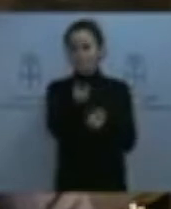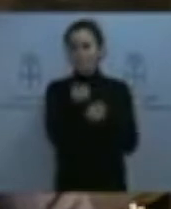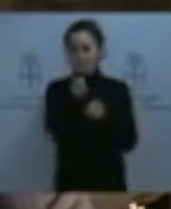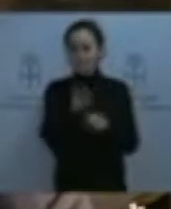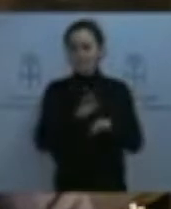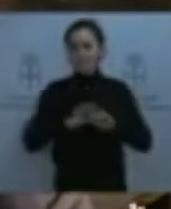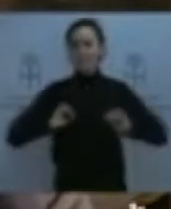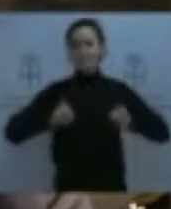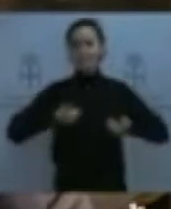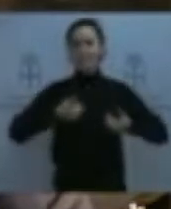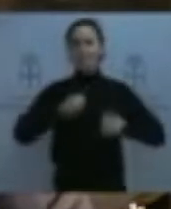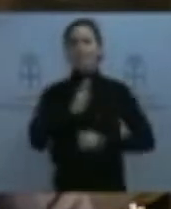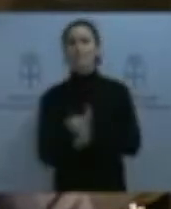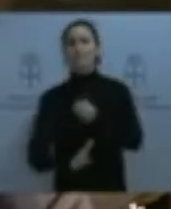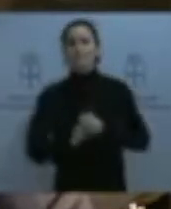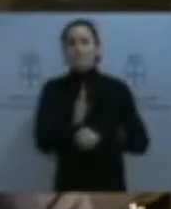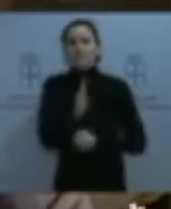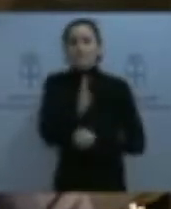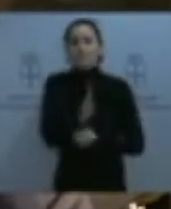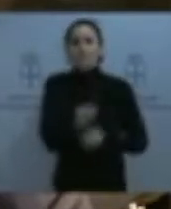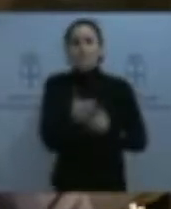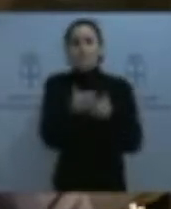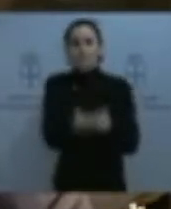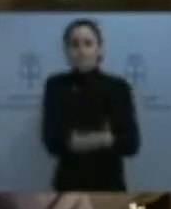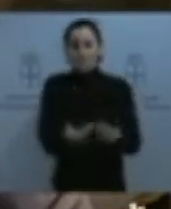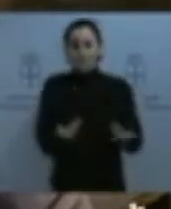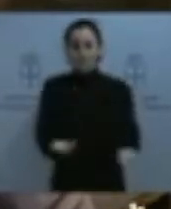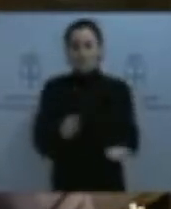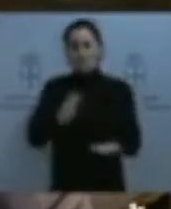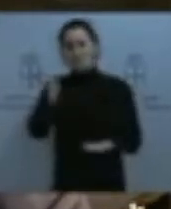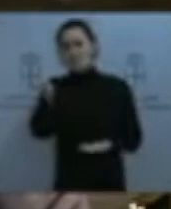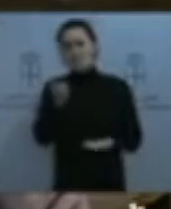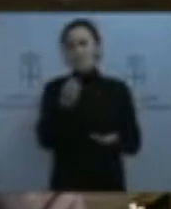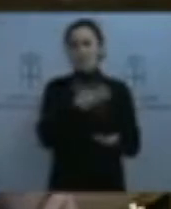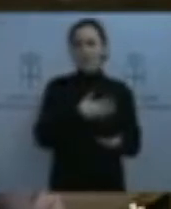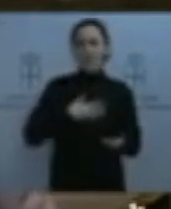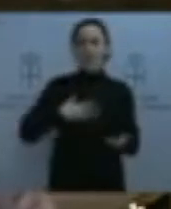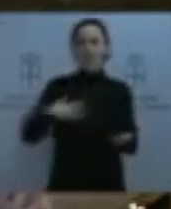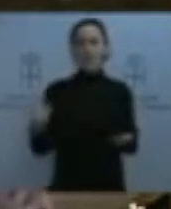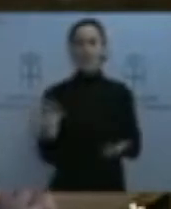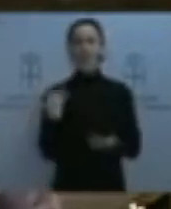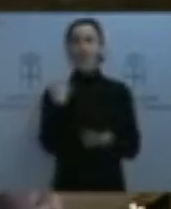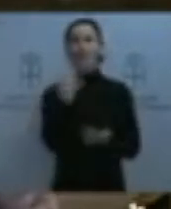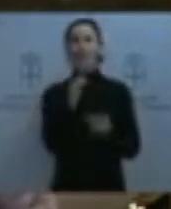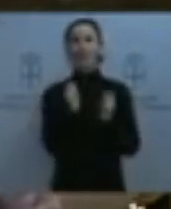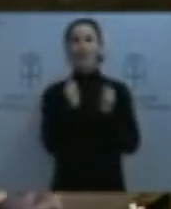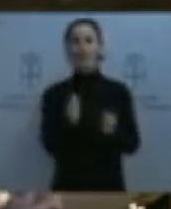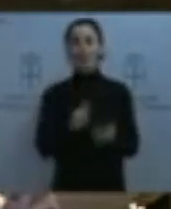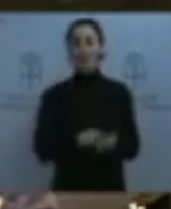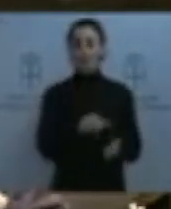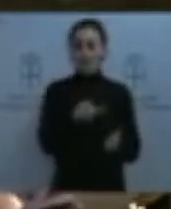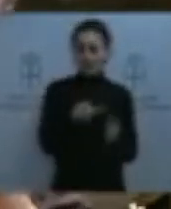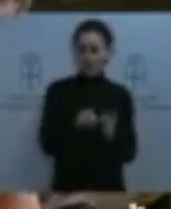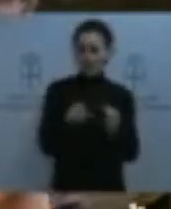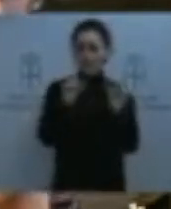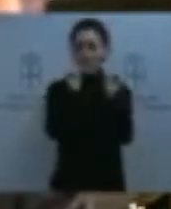de legislatura y en otras ocasiones su intención de favorecer a este proyecto de la